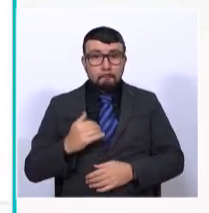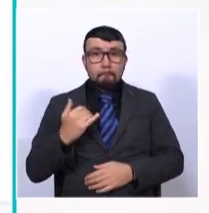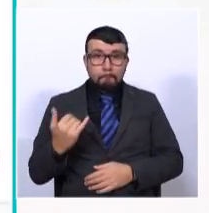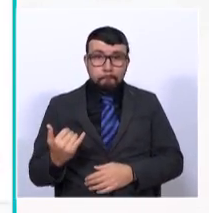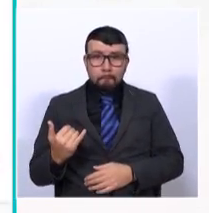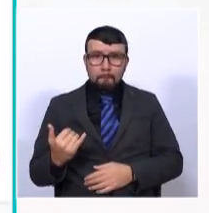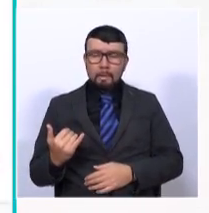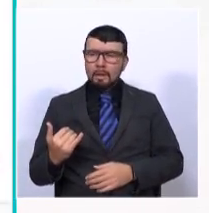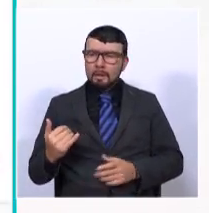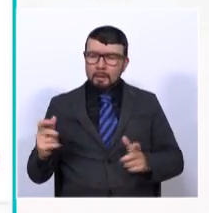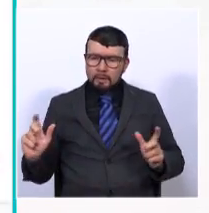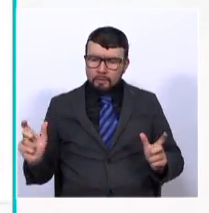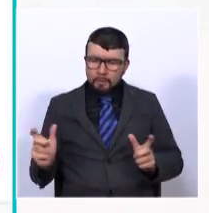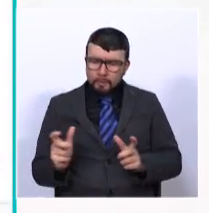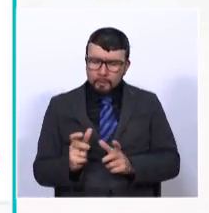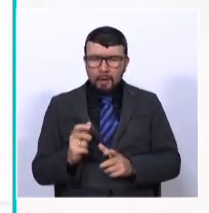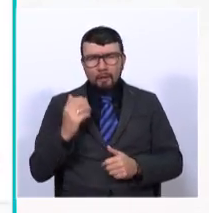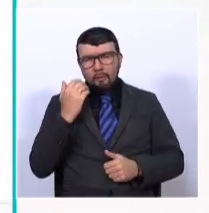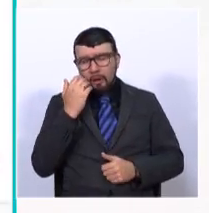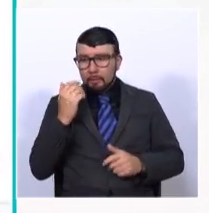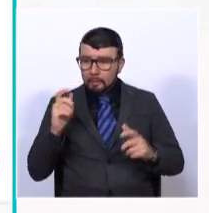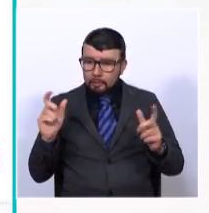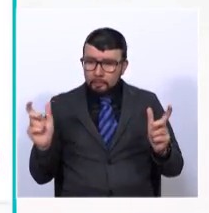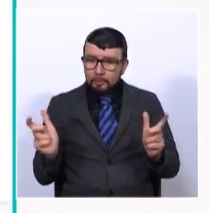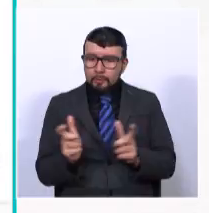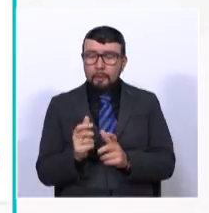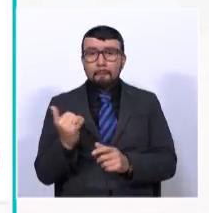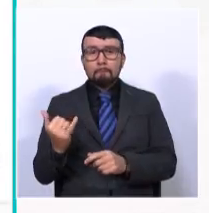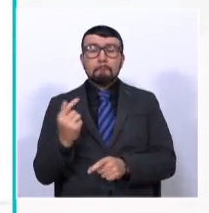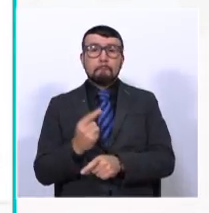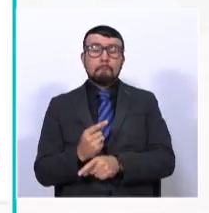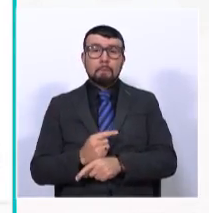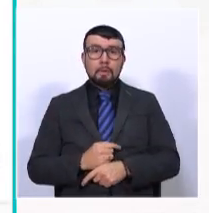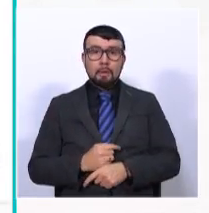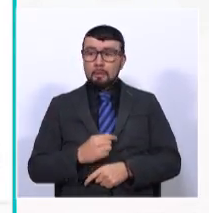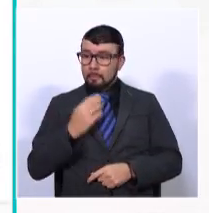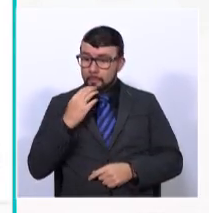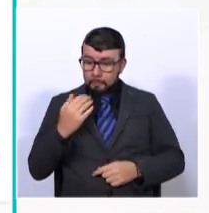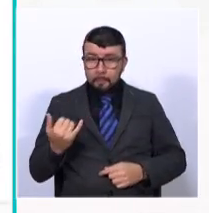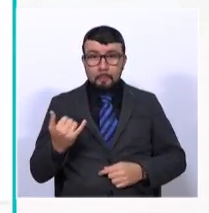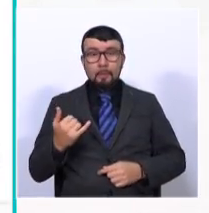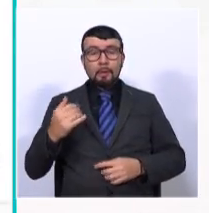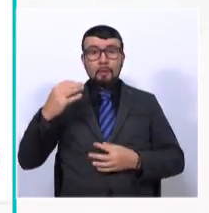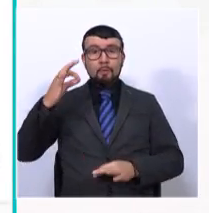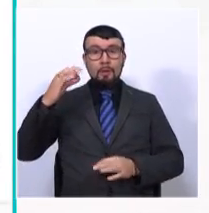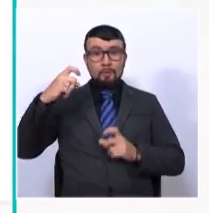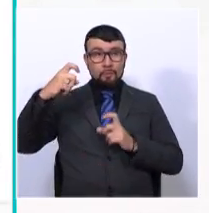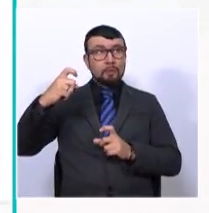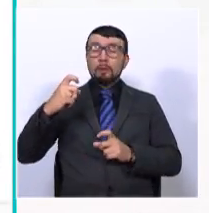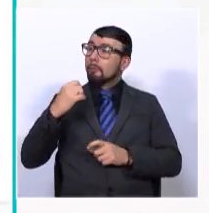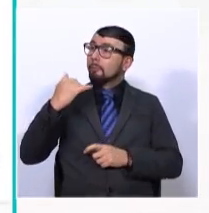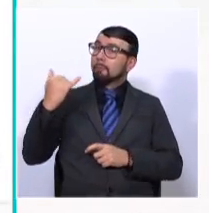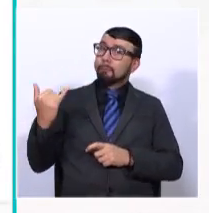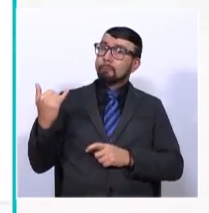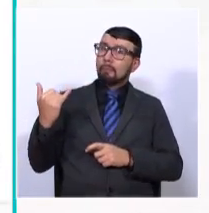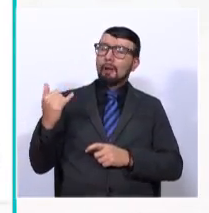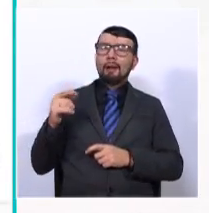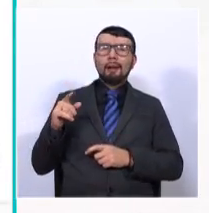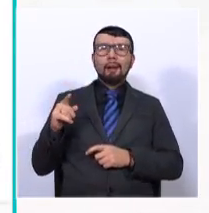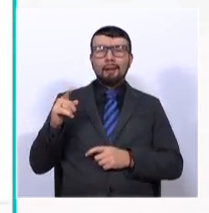esa disminución del espacio. Si vemos la radiografía donde está el doctor Germán, con esta uno puede